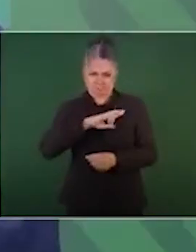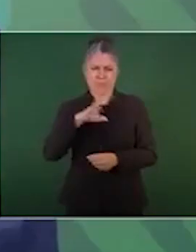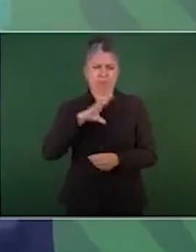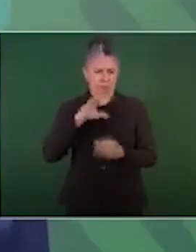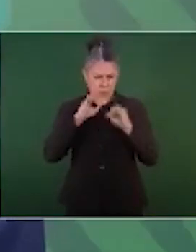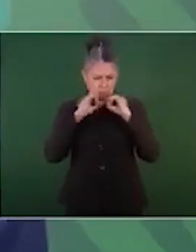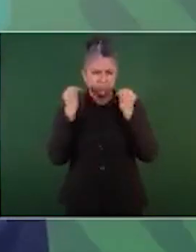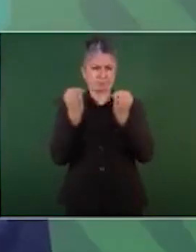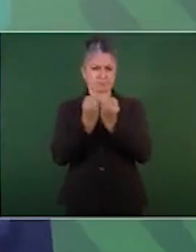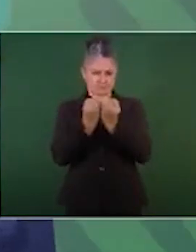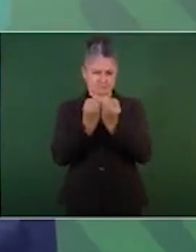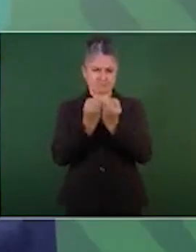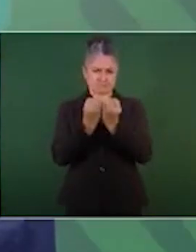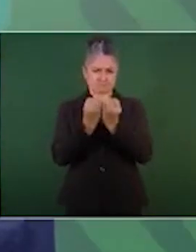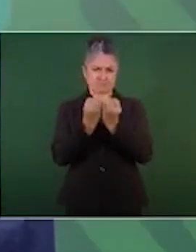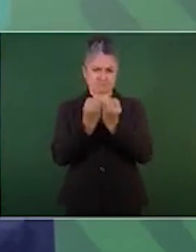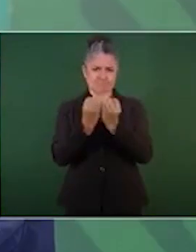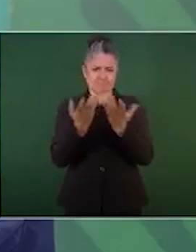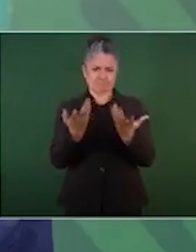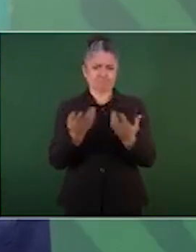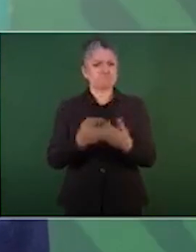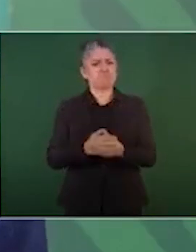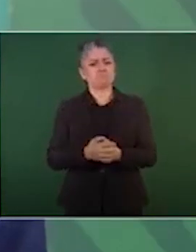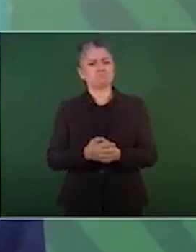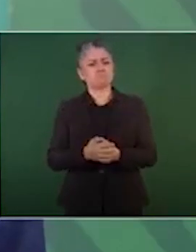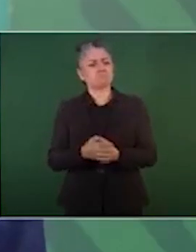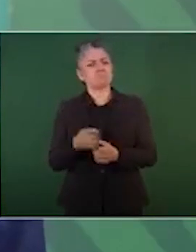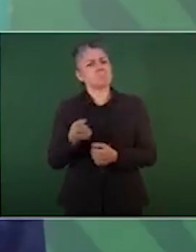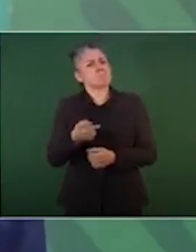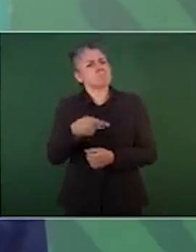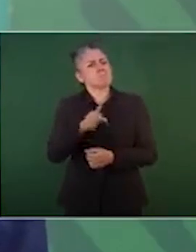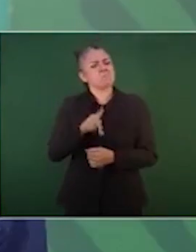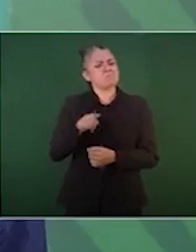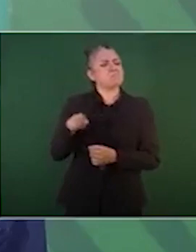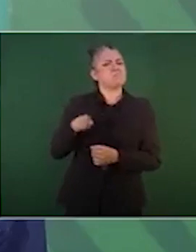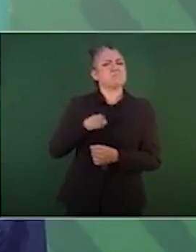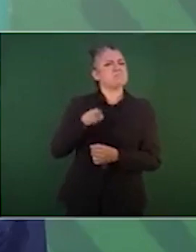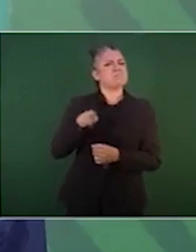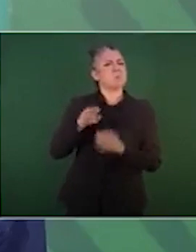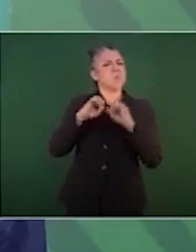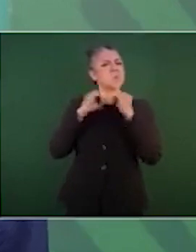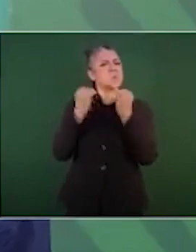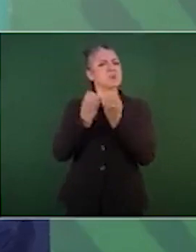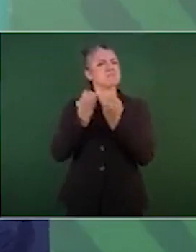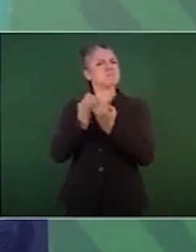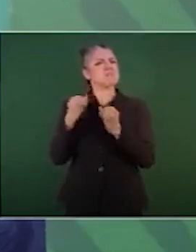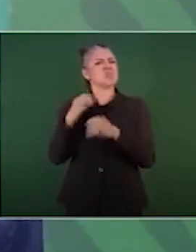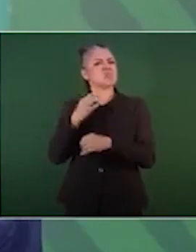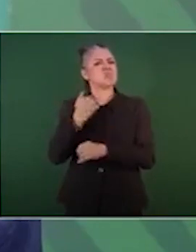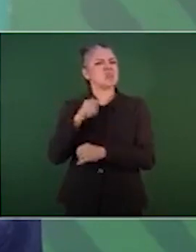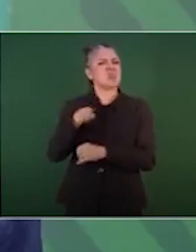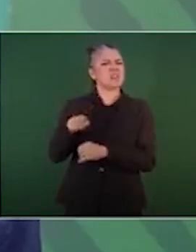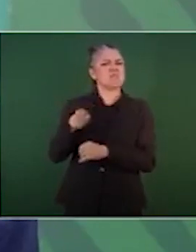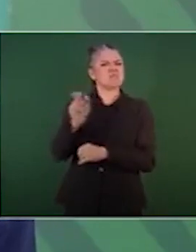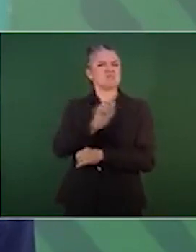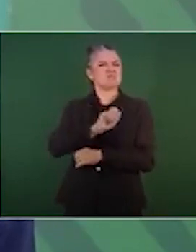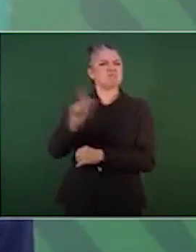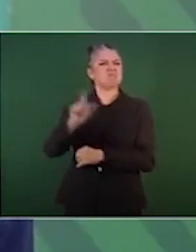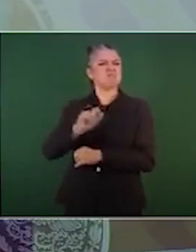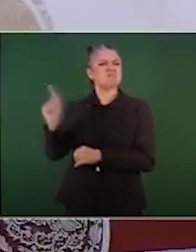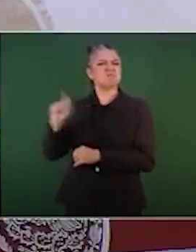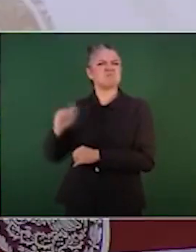de la llamada verdad histórica pues son falsos que fueron construidos con base en